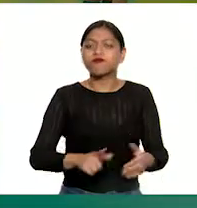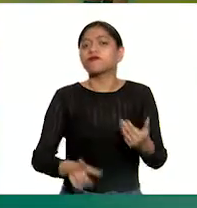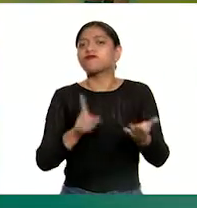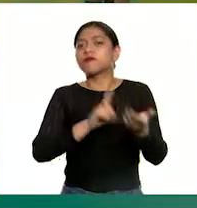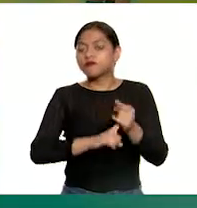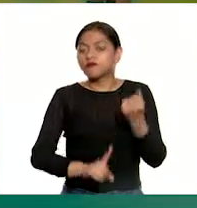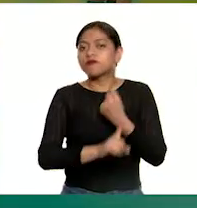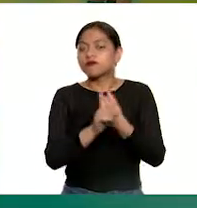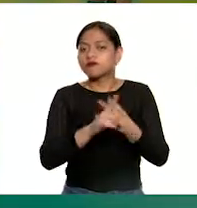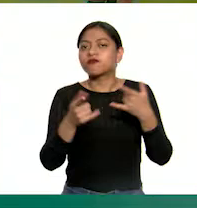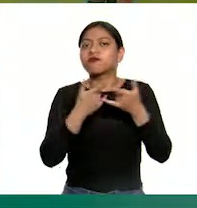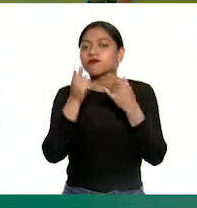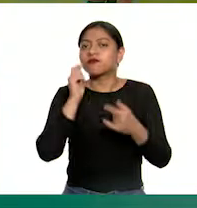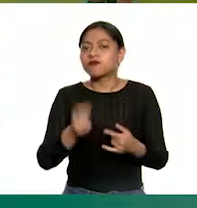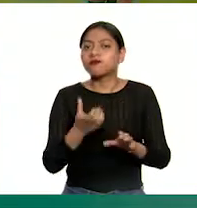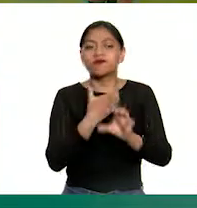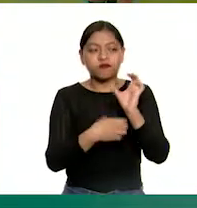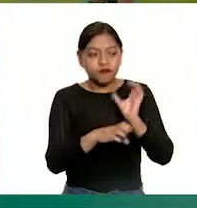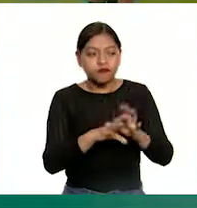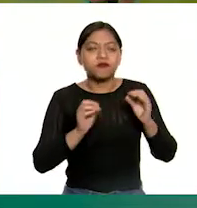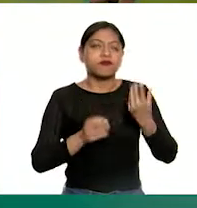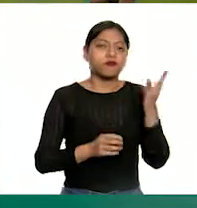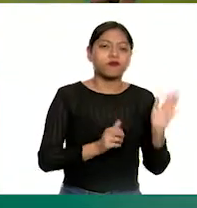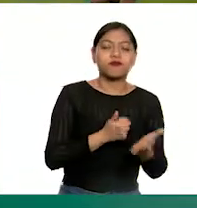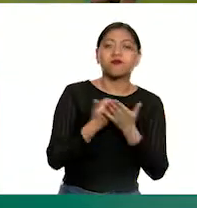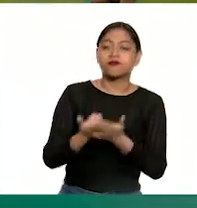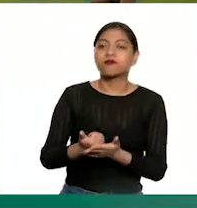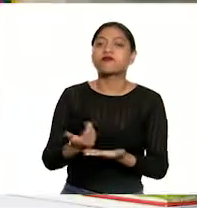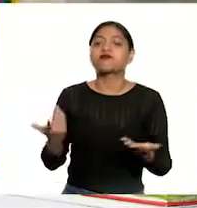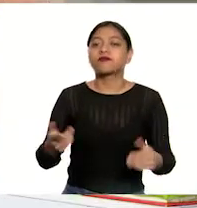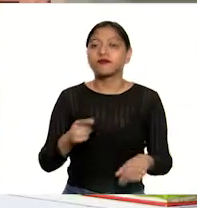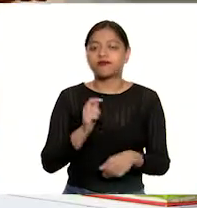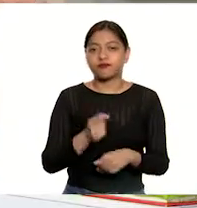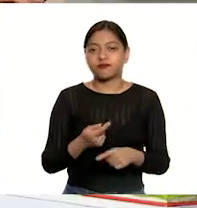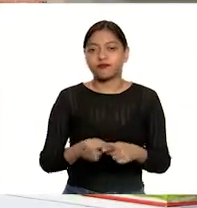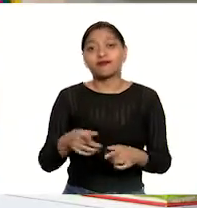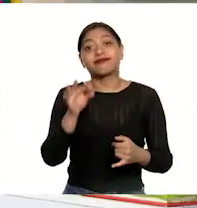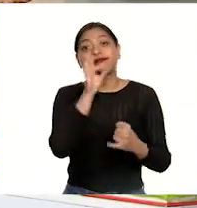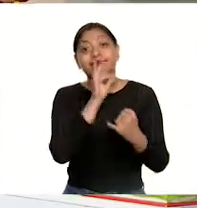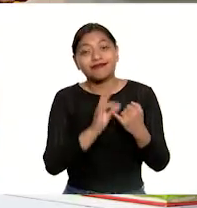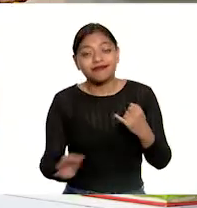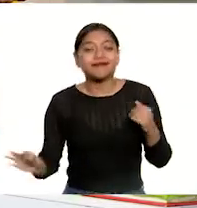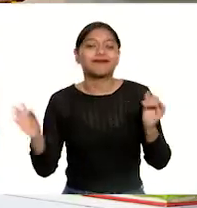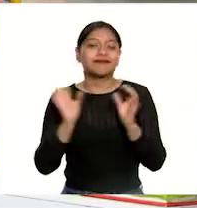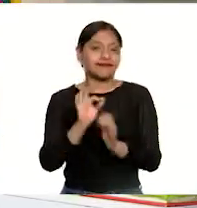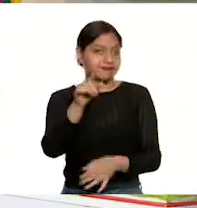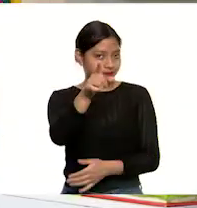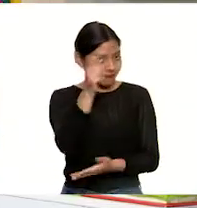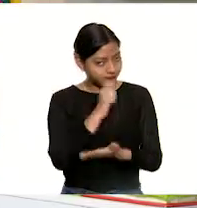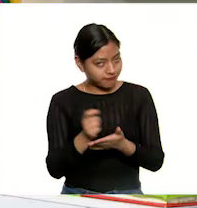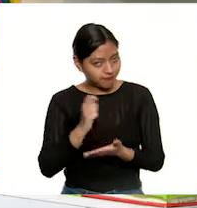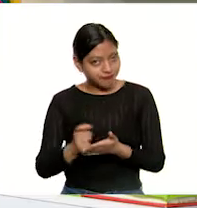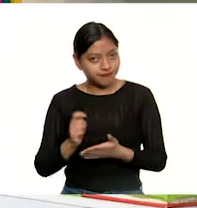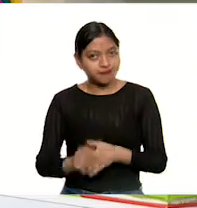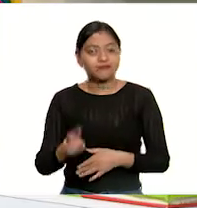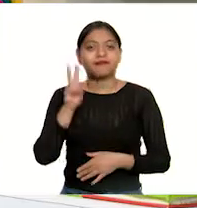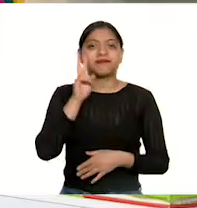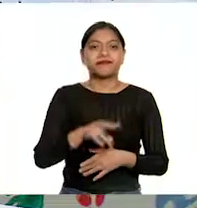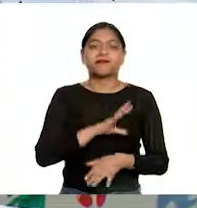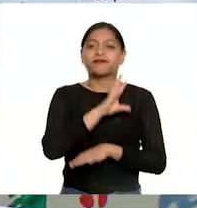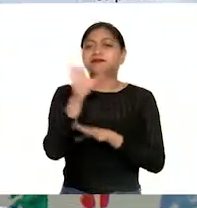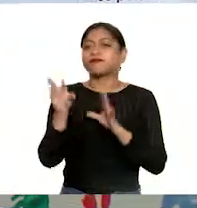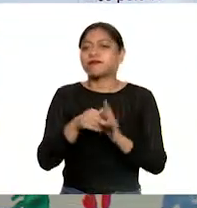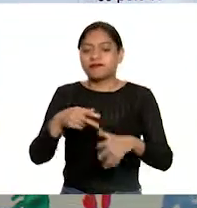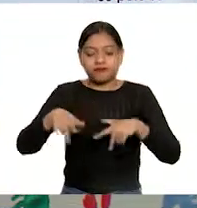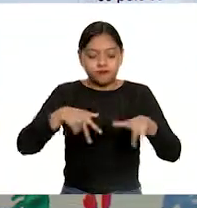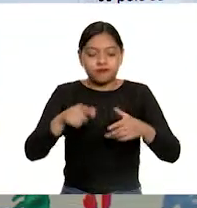problemática, objetos, ¿verdad? Y recuerden que es importante que no se nos olvide el final, ¿verdad, chicas? Bien, Así, todas ahora, las aventuras por